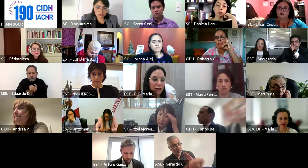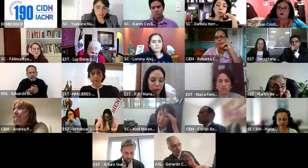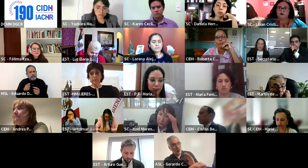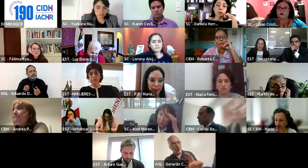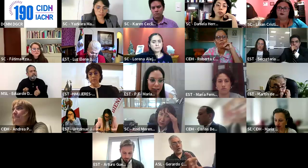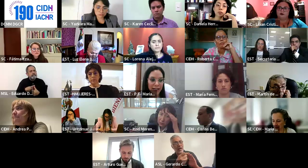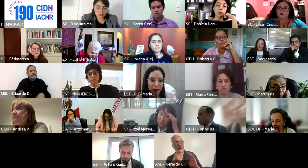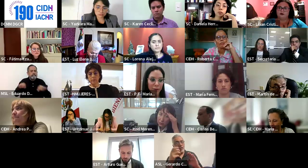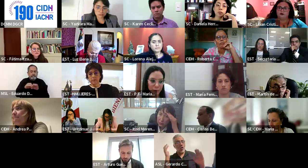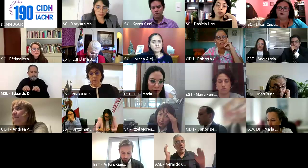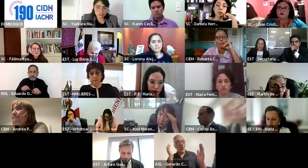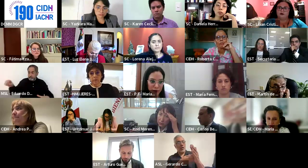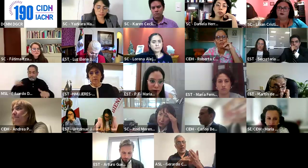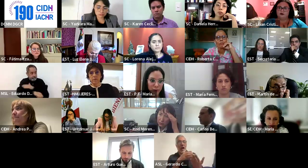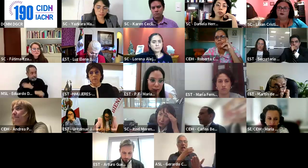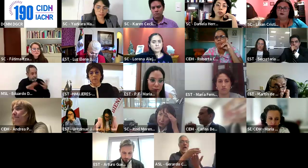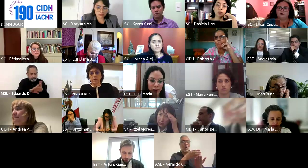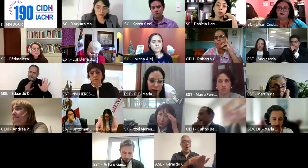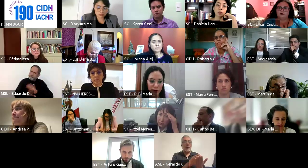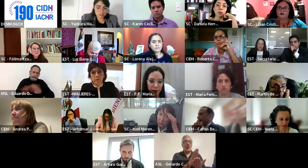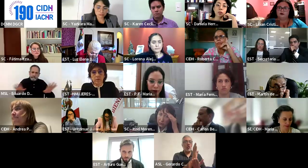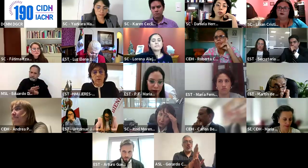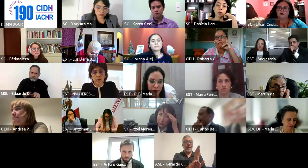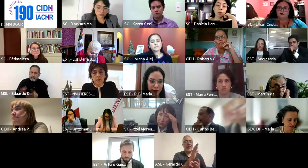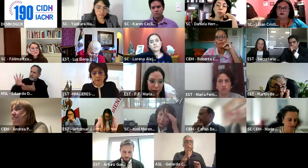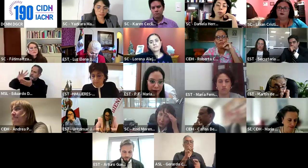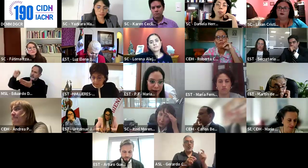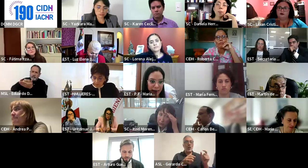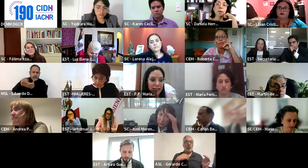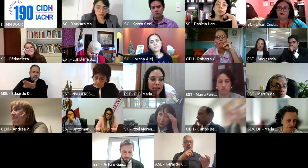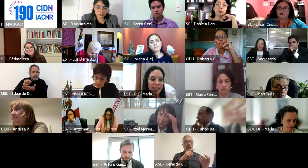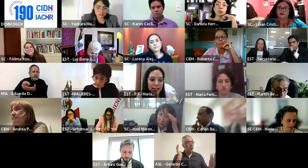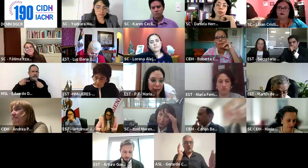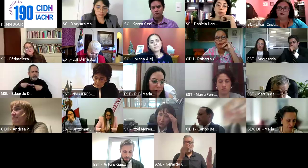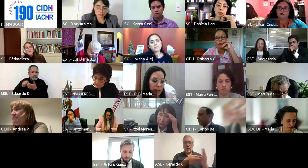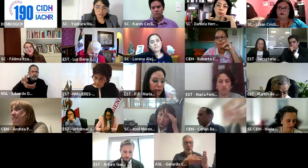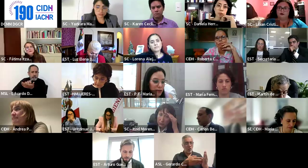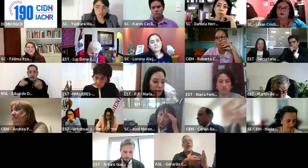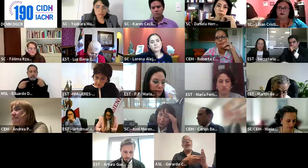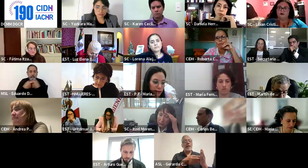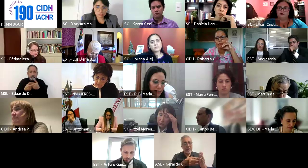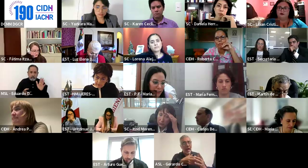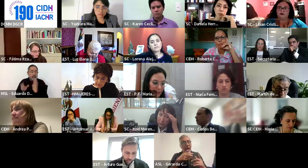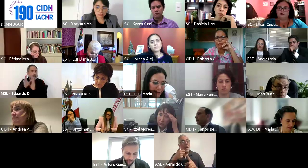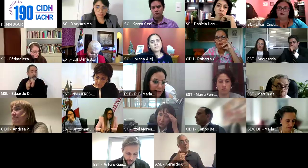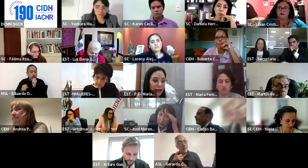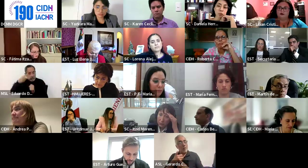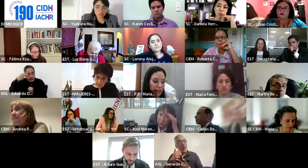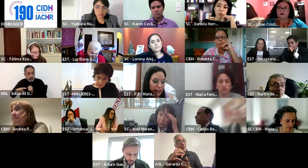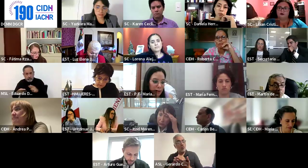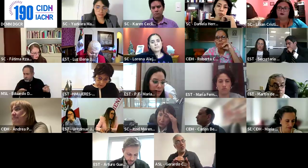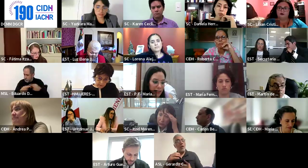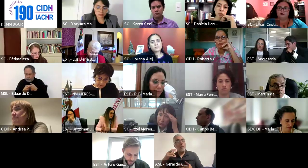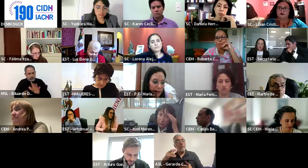frontalmente contraria a la Convención sobre los Derechos de Personas con Discapacidad y a la propia Constitución mexicana.